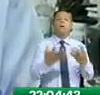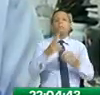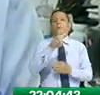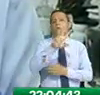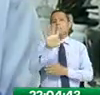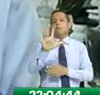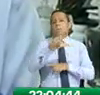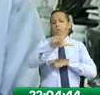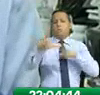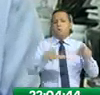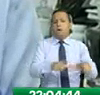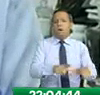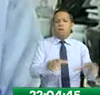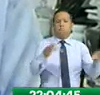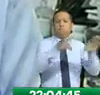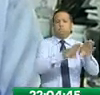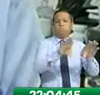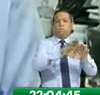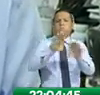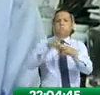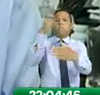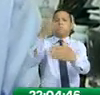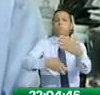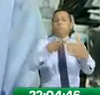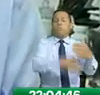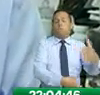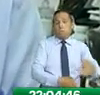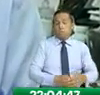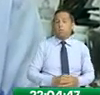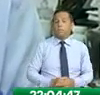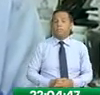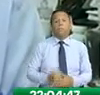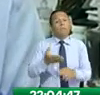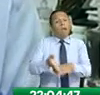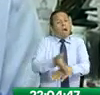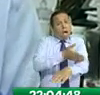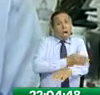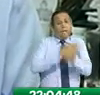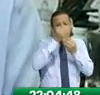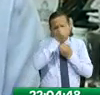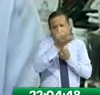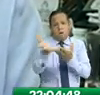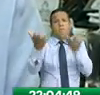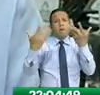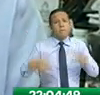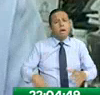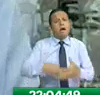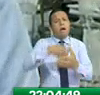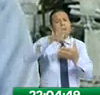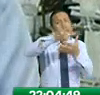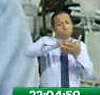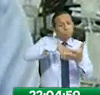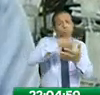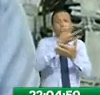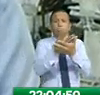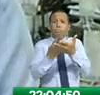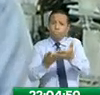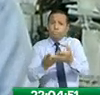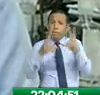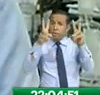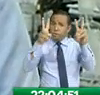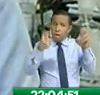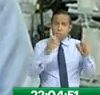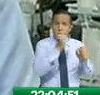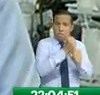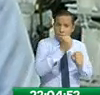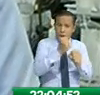de apertura de una manera escalonada a efectos de que no coincidan el mismo día. Si la ordenanza es bien clara, que puede